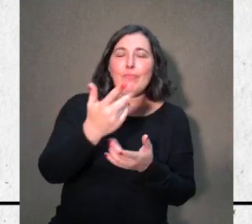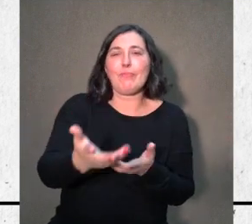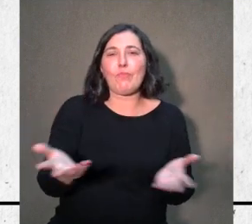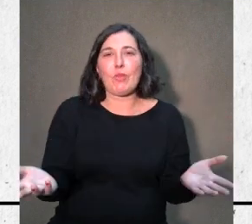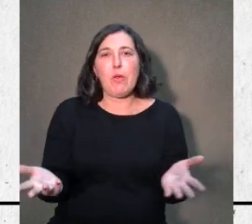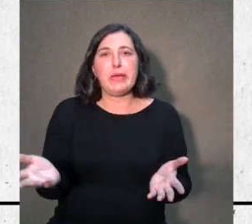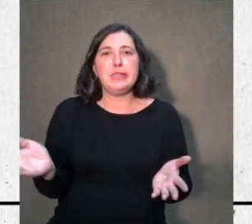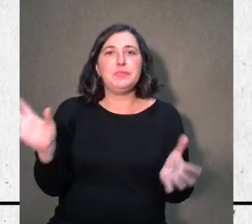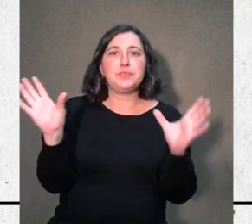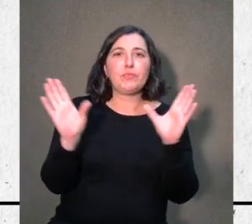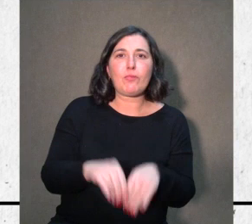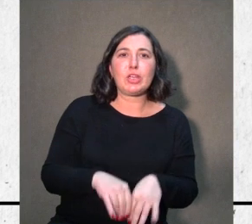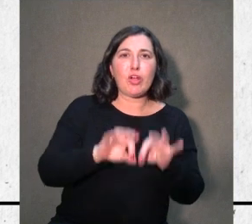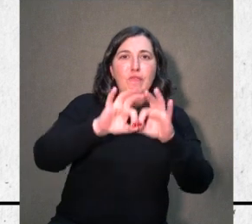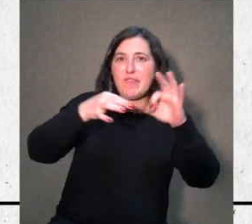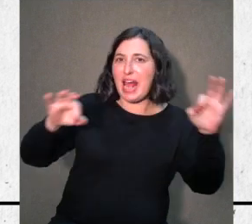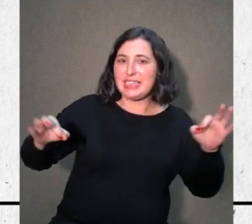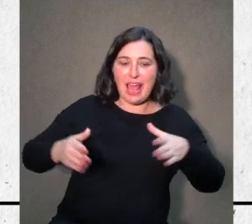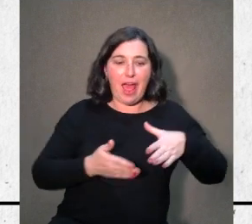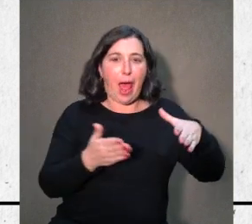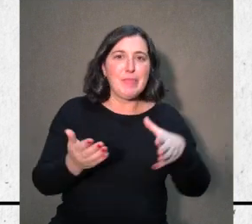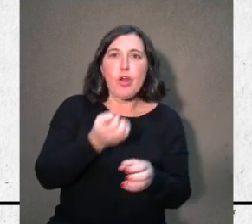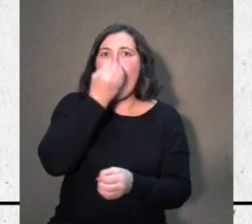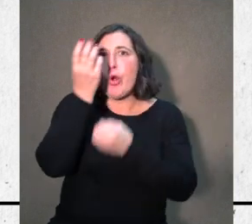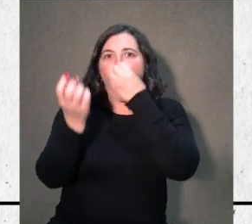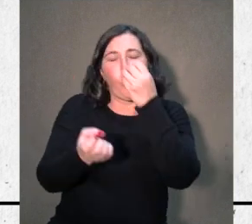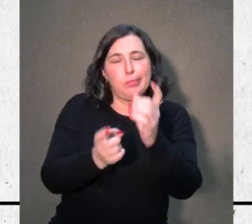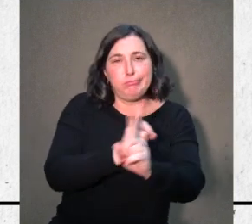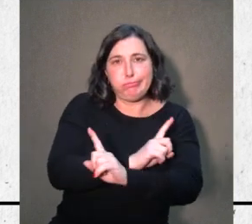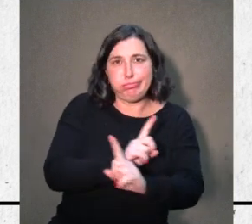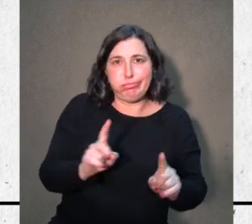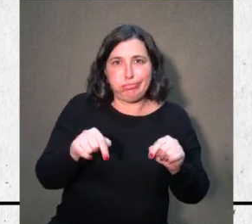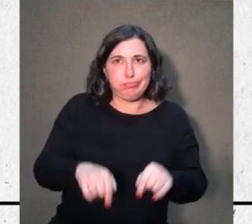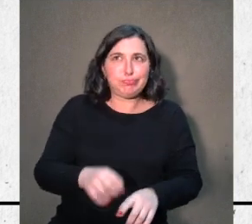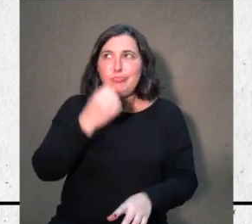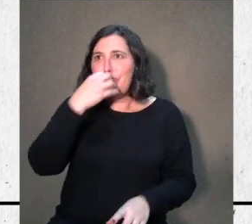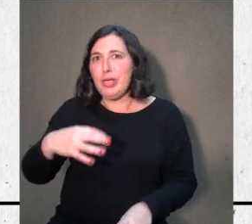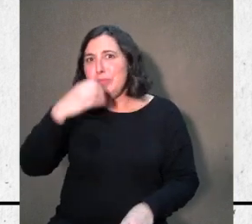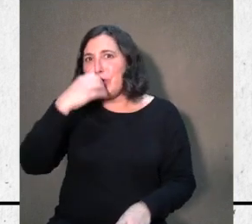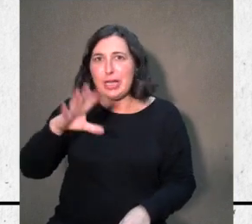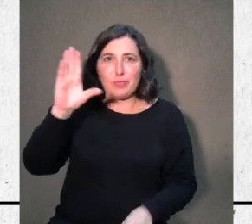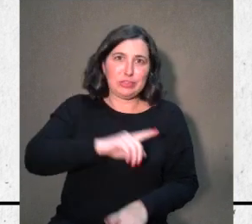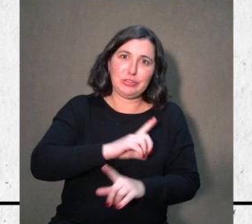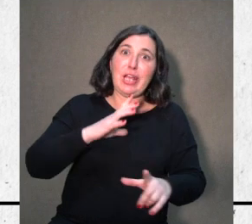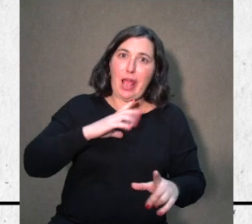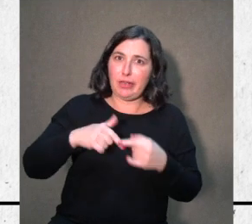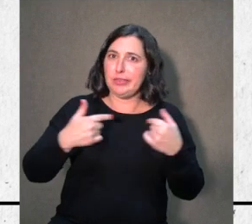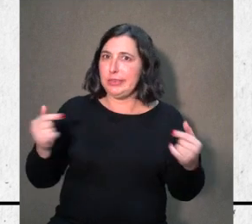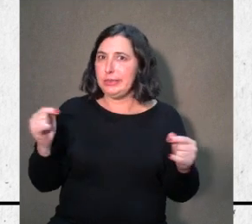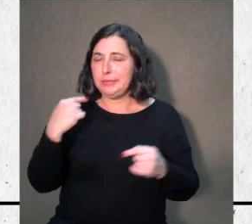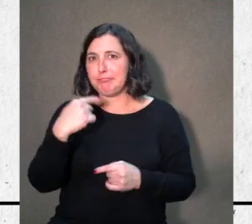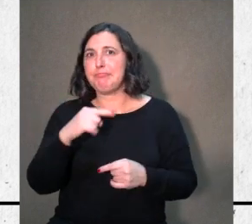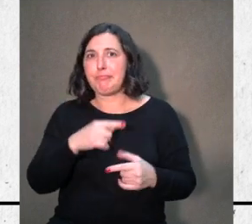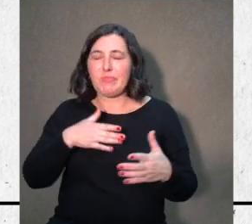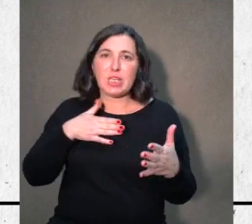que generar una carrera en el arte no es un camino de rosas, es un camino de rosas y espinas. Quiero